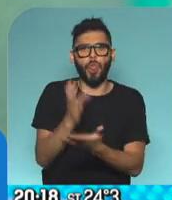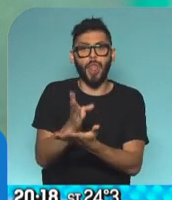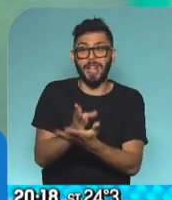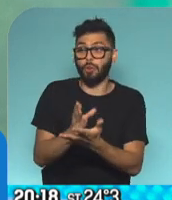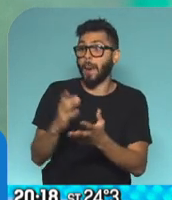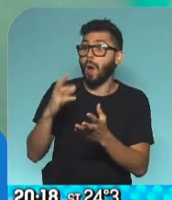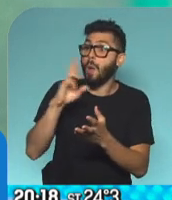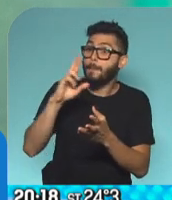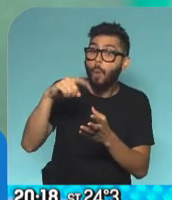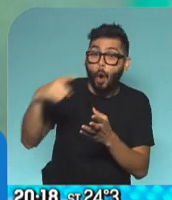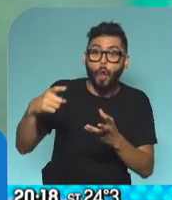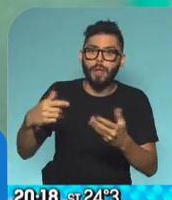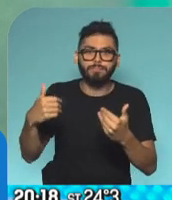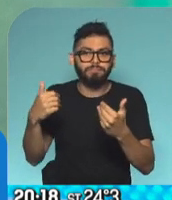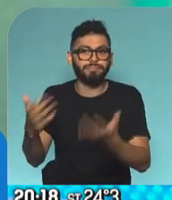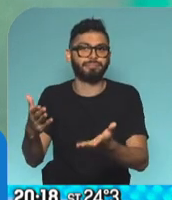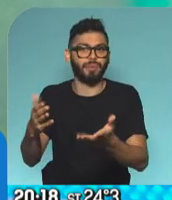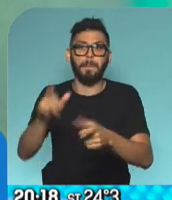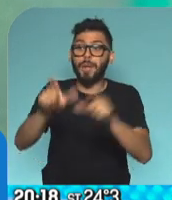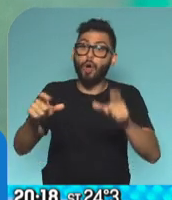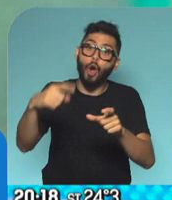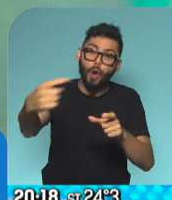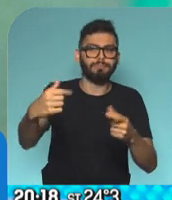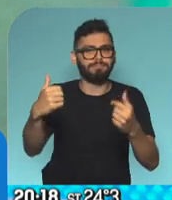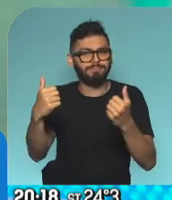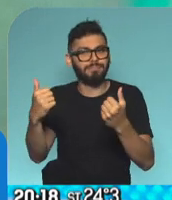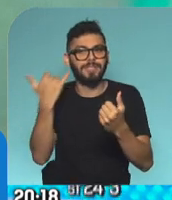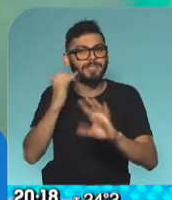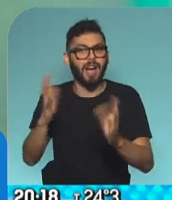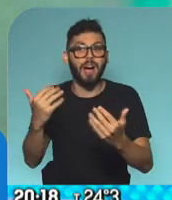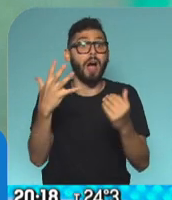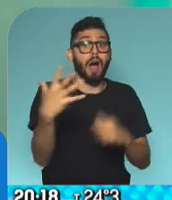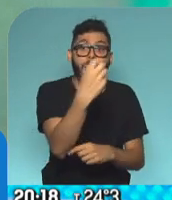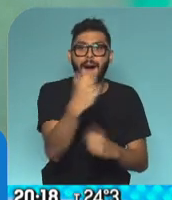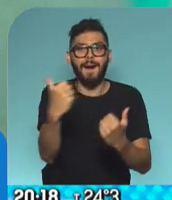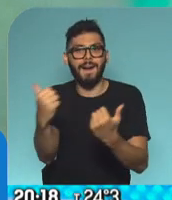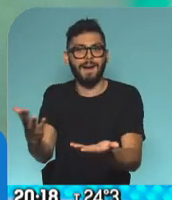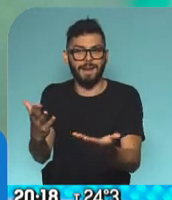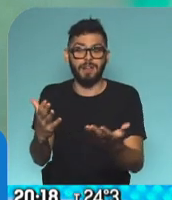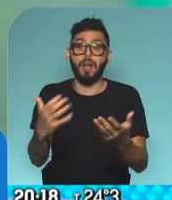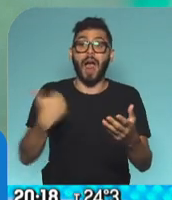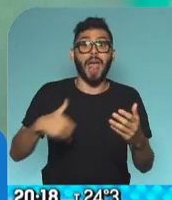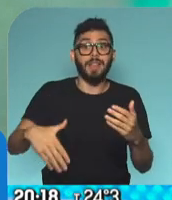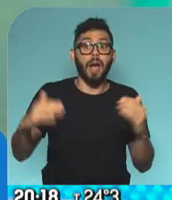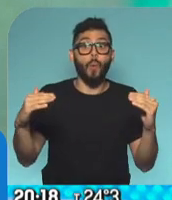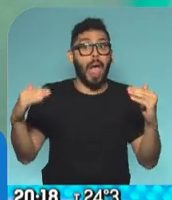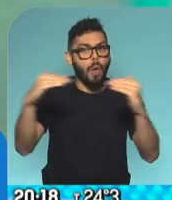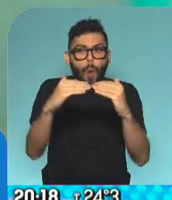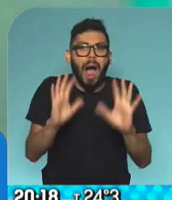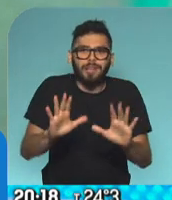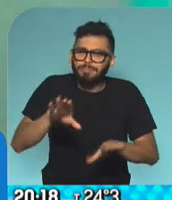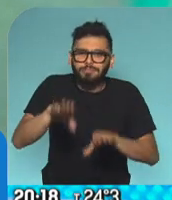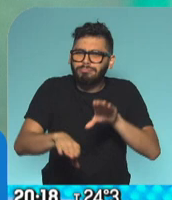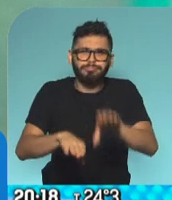otras mujeres para otras personas para construir desde la diversidad una argentina de iguales es inevitable avanzar